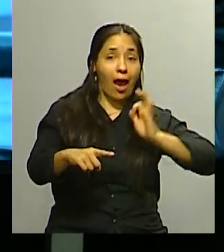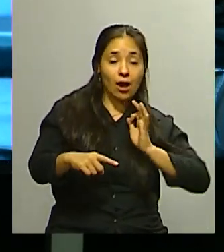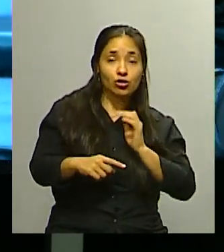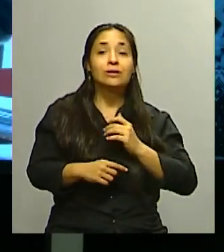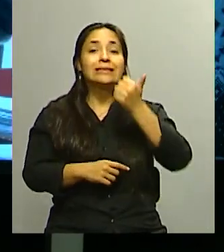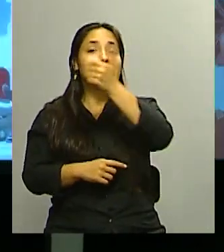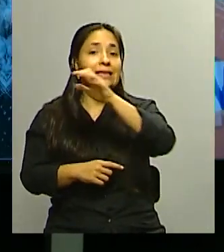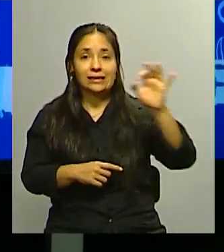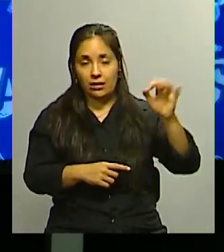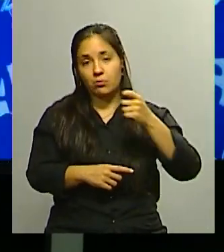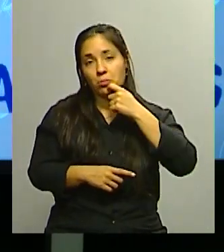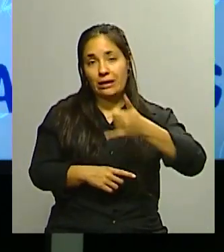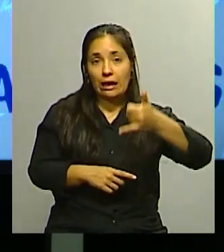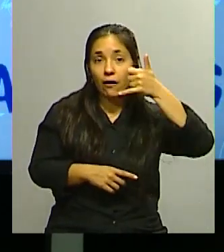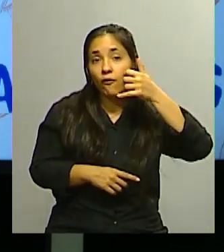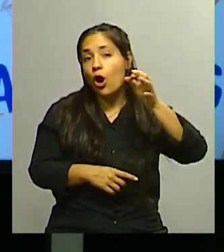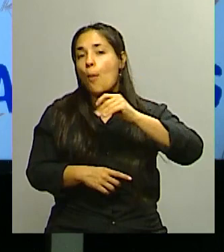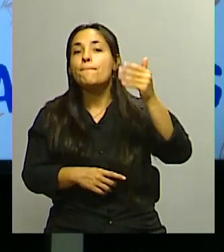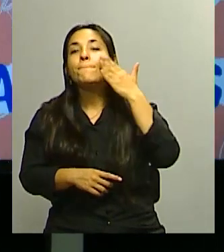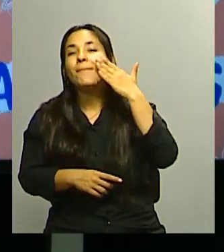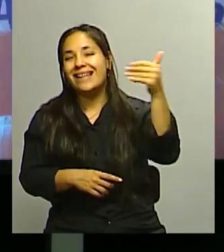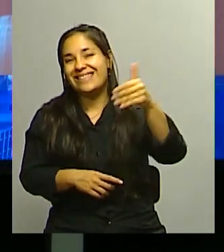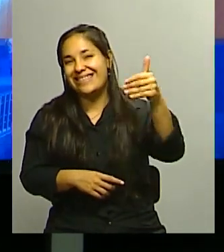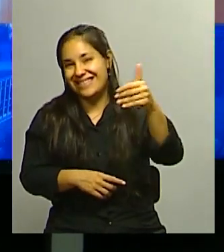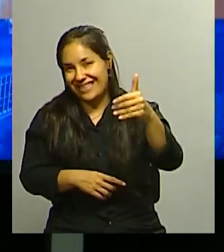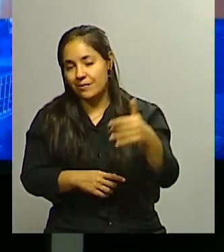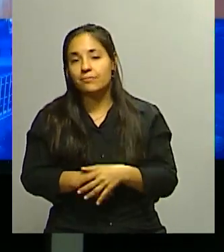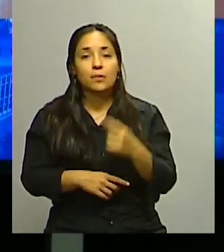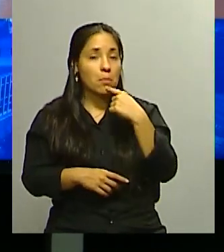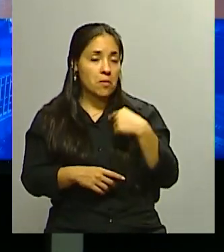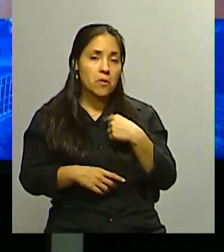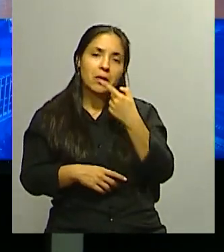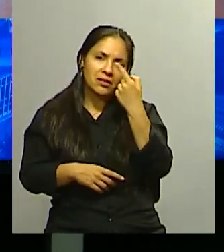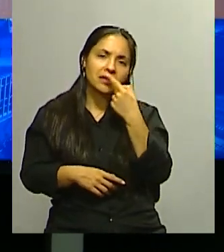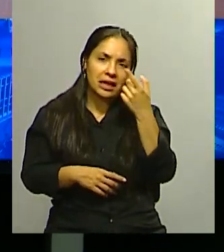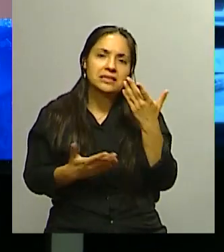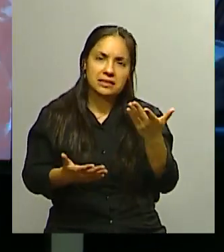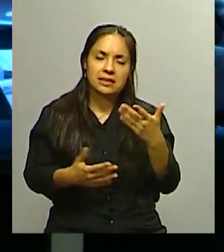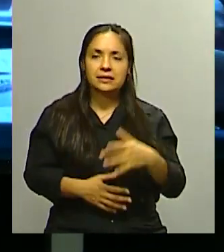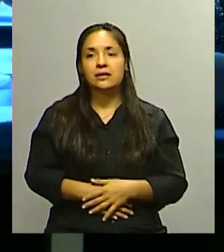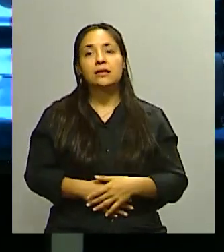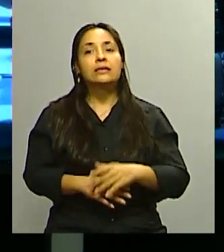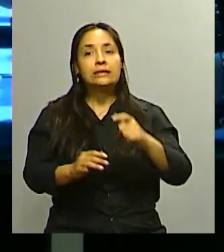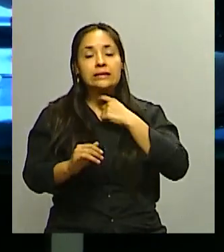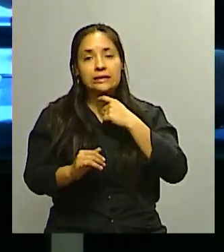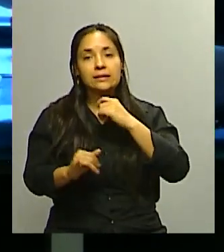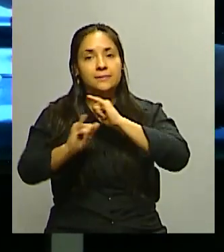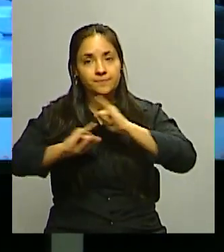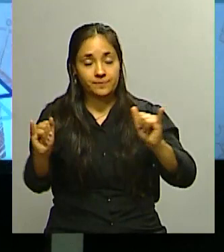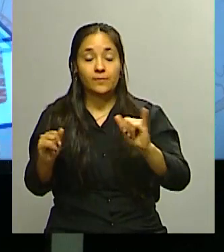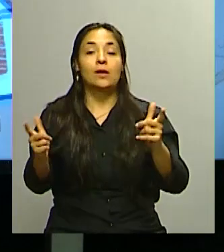vía telefónica o presencial. Y es muy importante la pregunta que me haces porque me interesa destacar que los